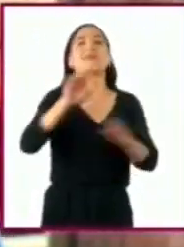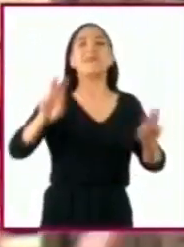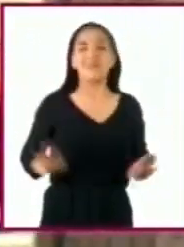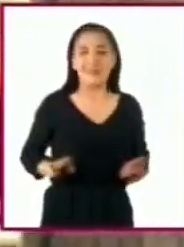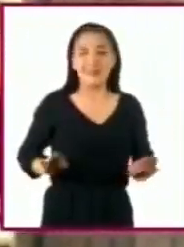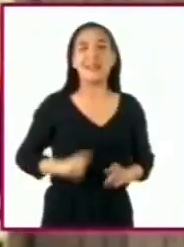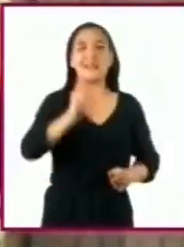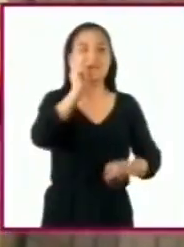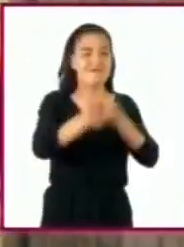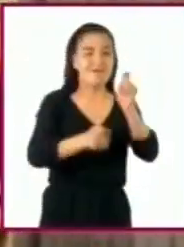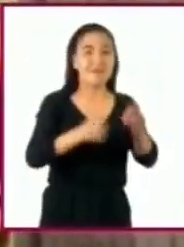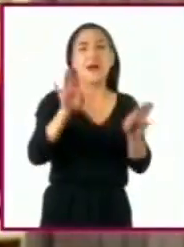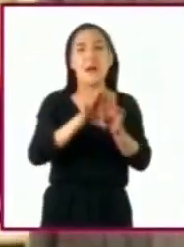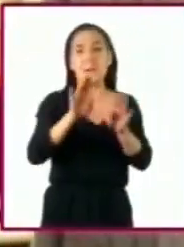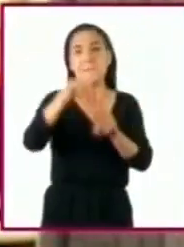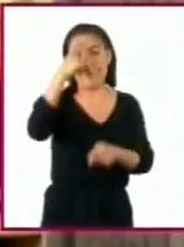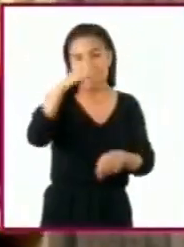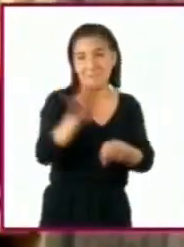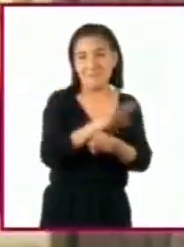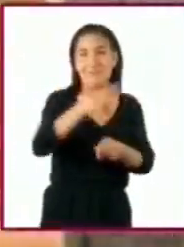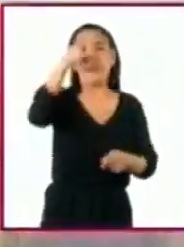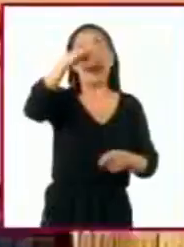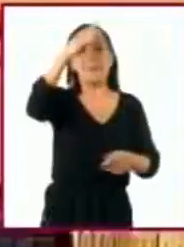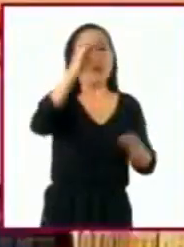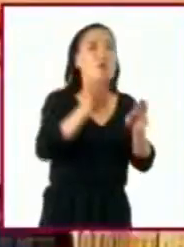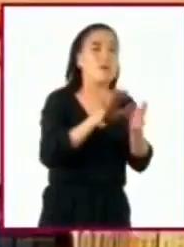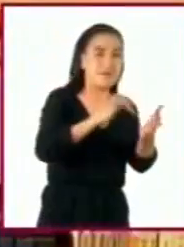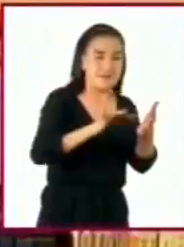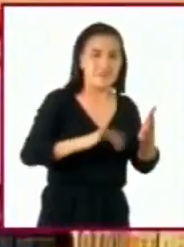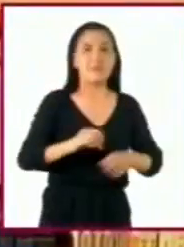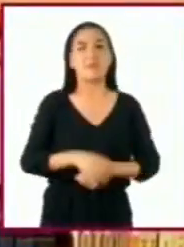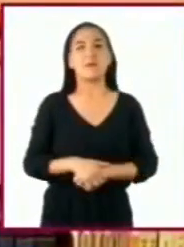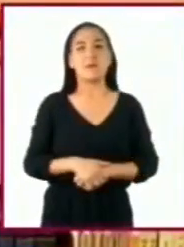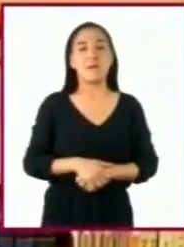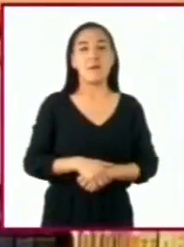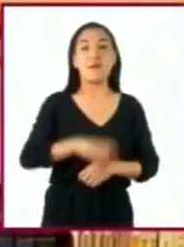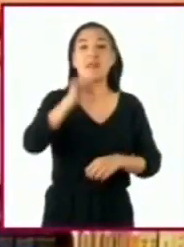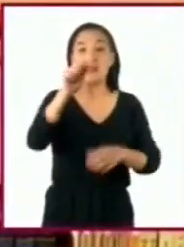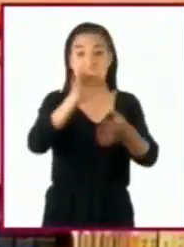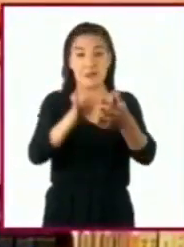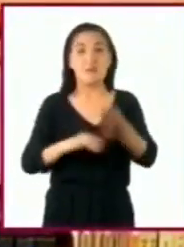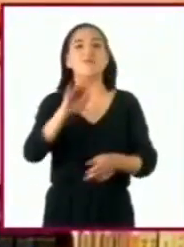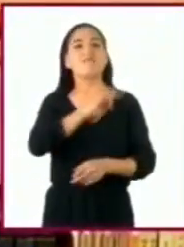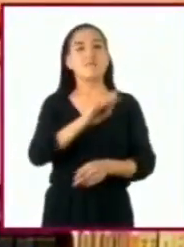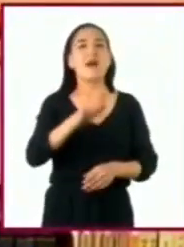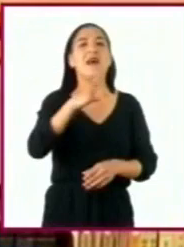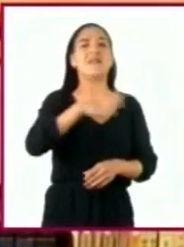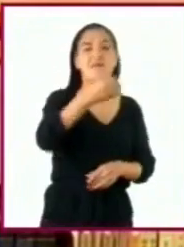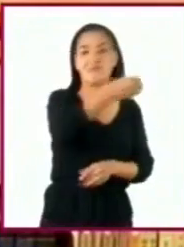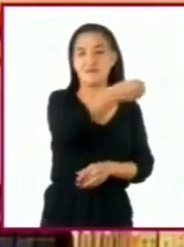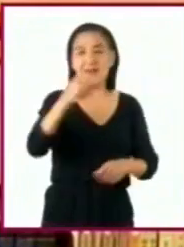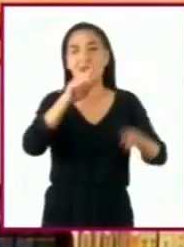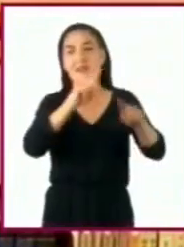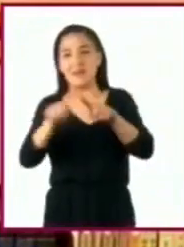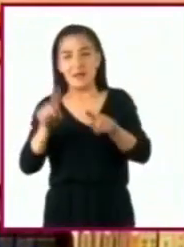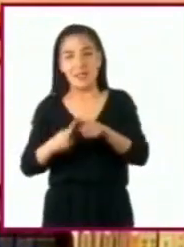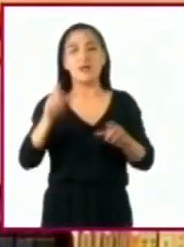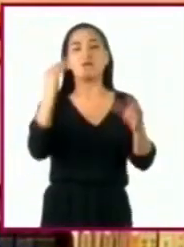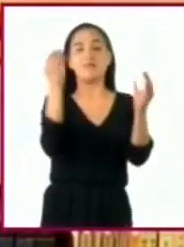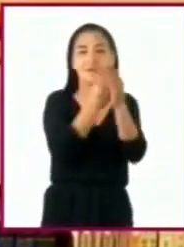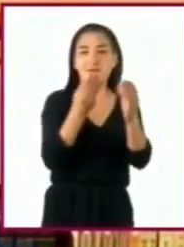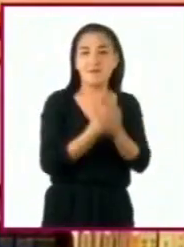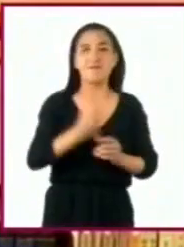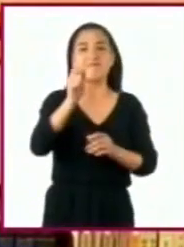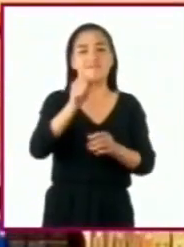características, sus ventajas y cómo se leen? Los textos pueden estar organizados de diferentes maneras, por lo que se clasifican